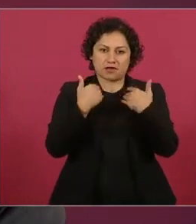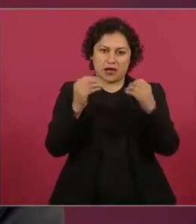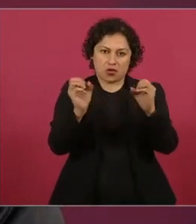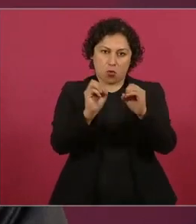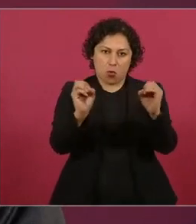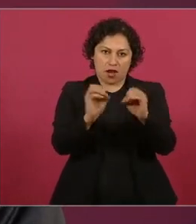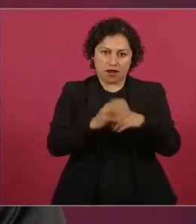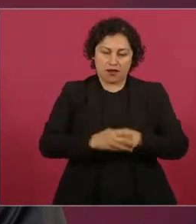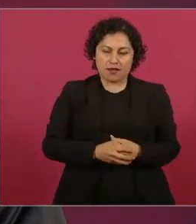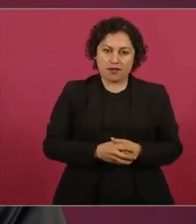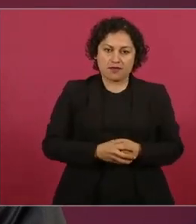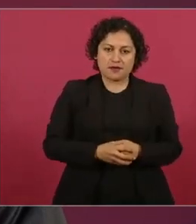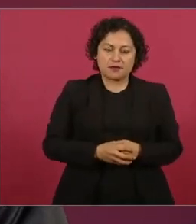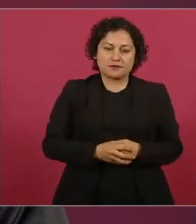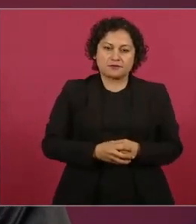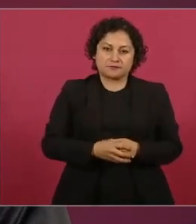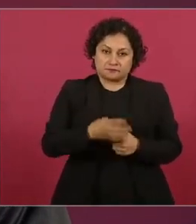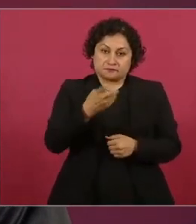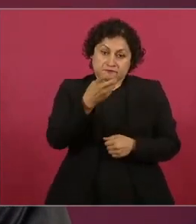Imagínense si